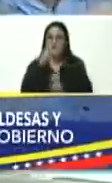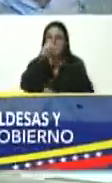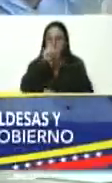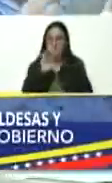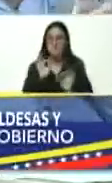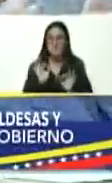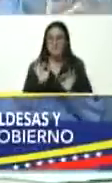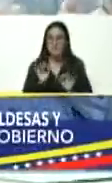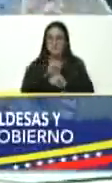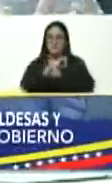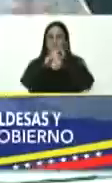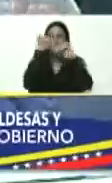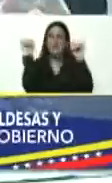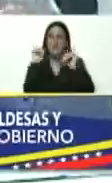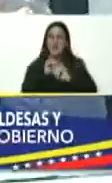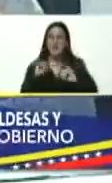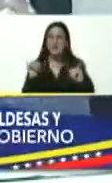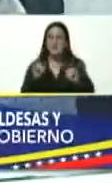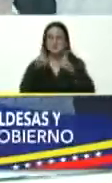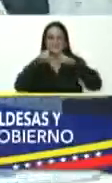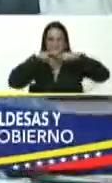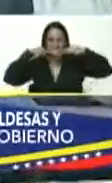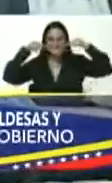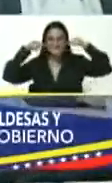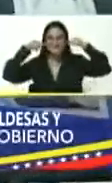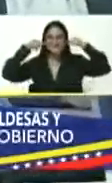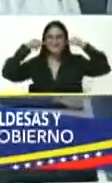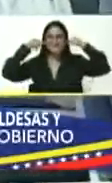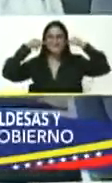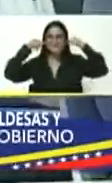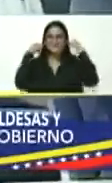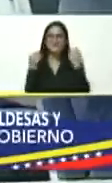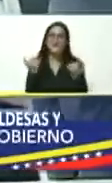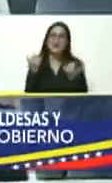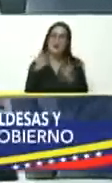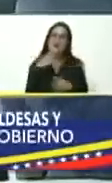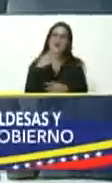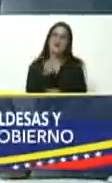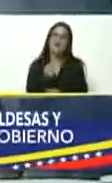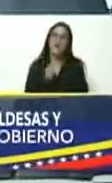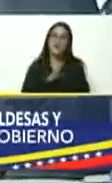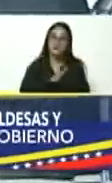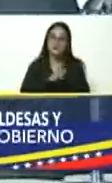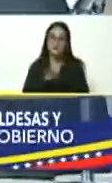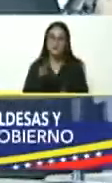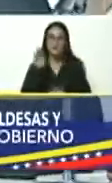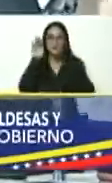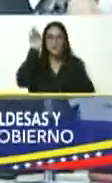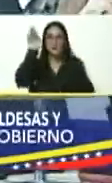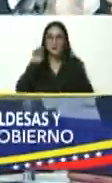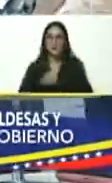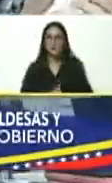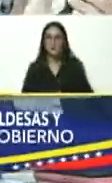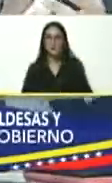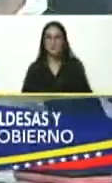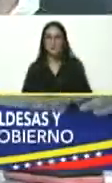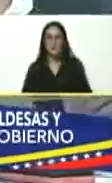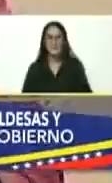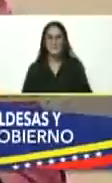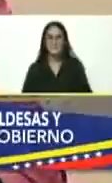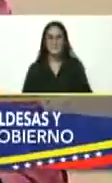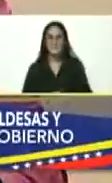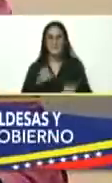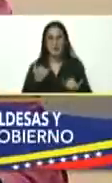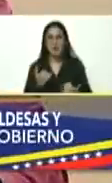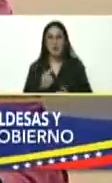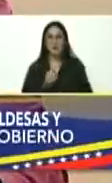feliz sonriente y confiado de su estilo les digo